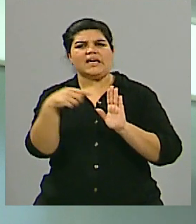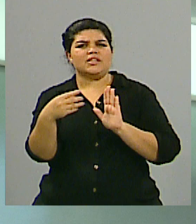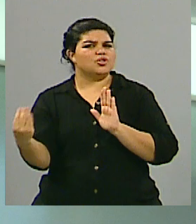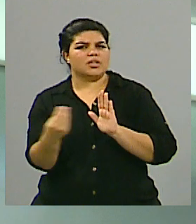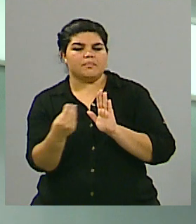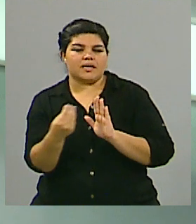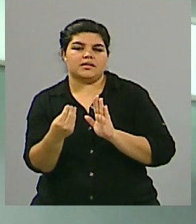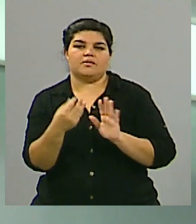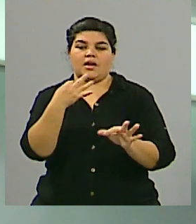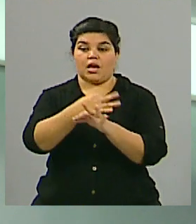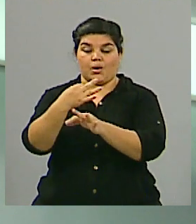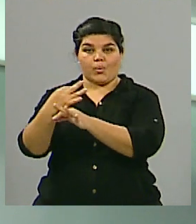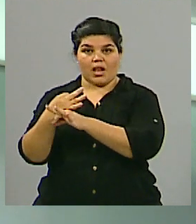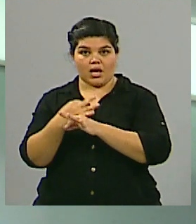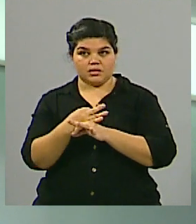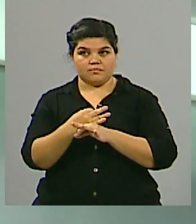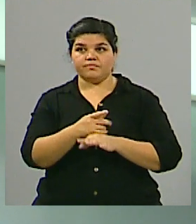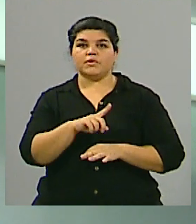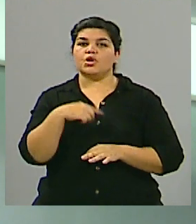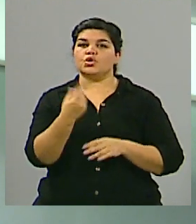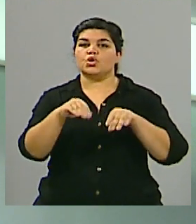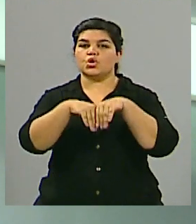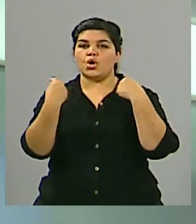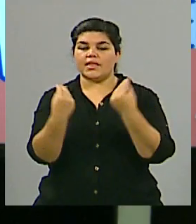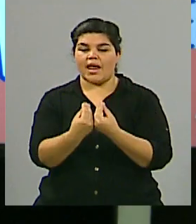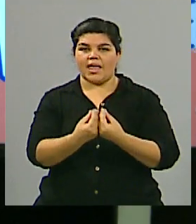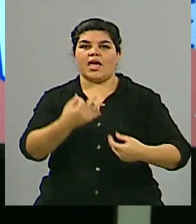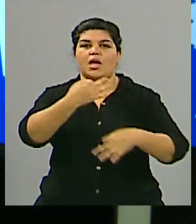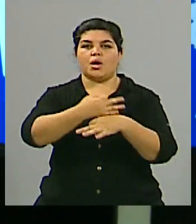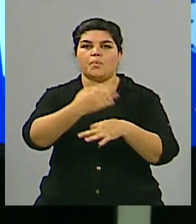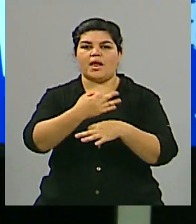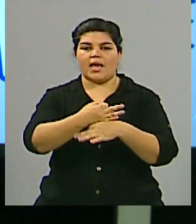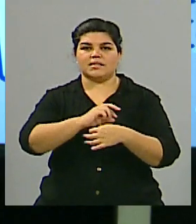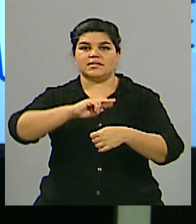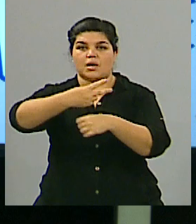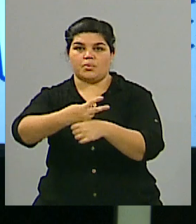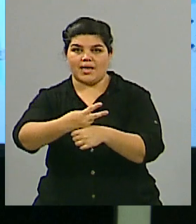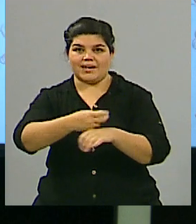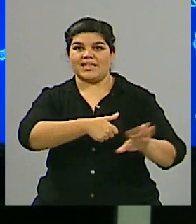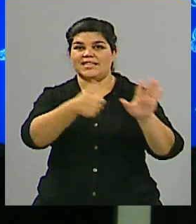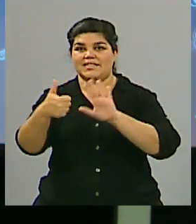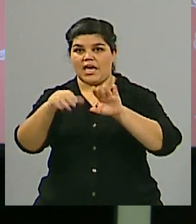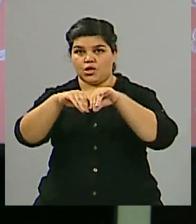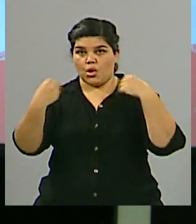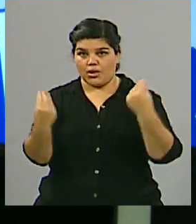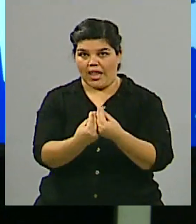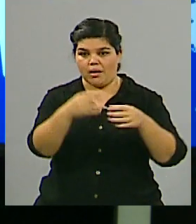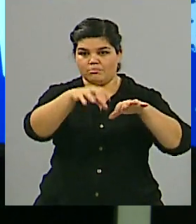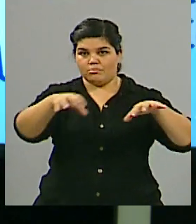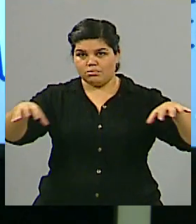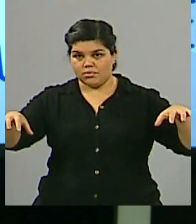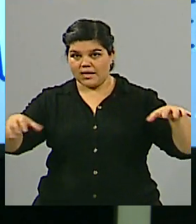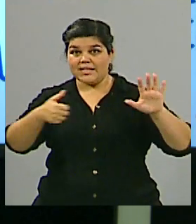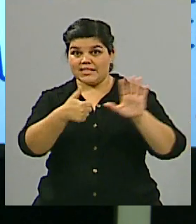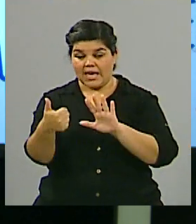nuestras escuelas, ustedes saben que nosotros tenemos 6 colegios secundarios, donde, bueno, como decimos, sabemos que hay siempre situaciones de bullying